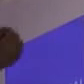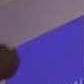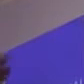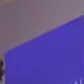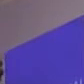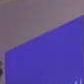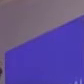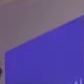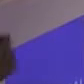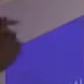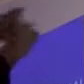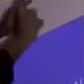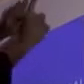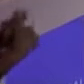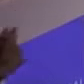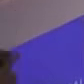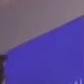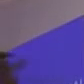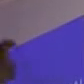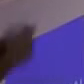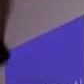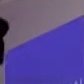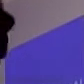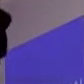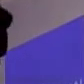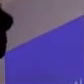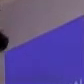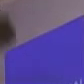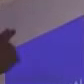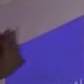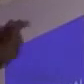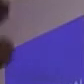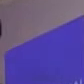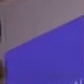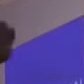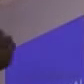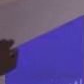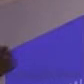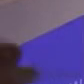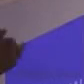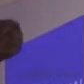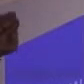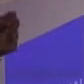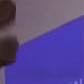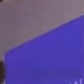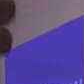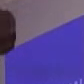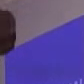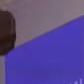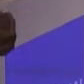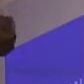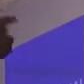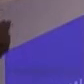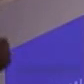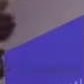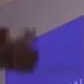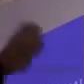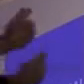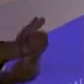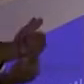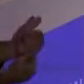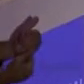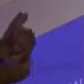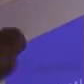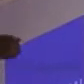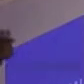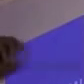las diferentes iniciativas productivas y económicas de lo que es el proceso de reincorporación. Aquí